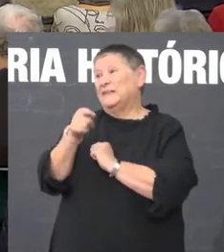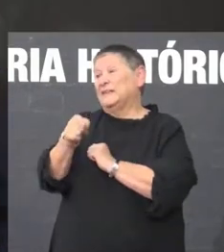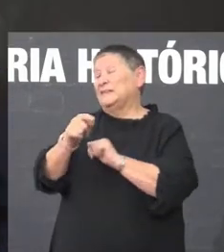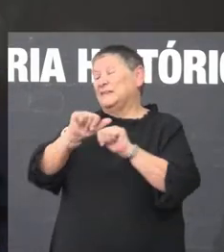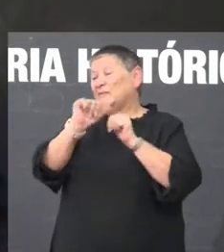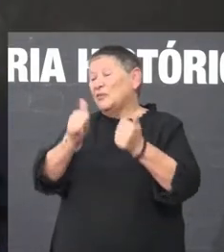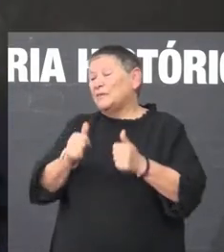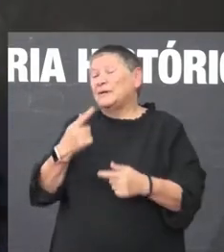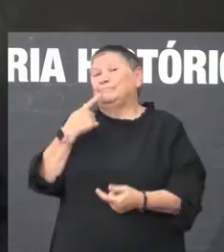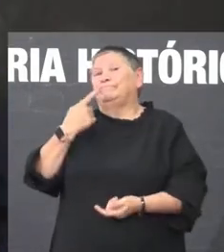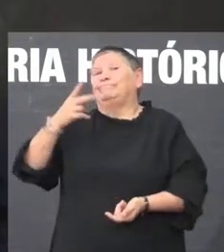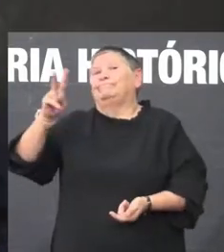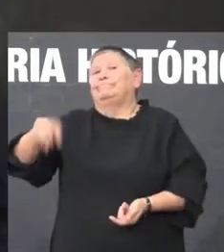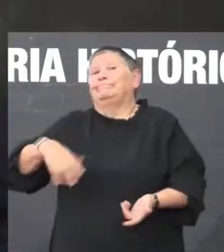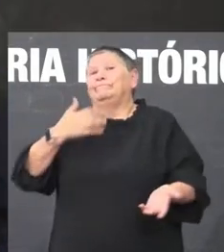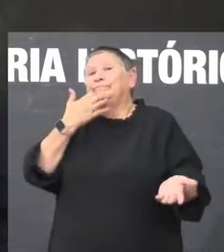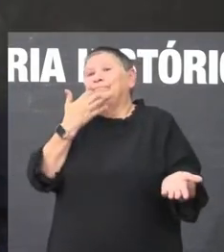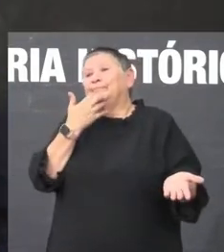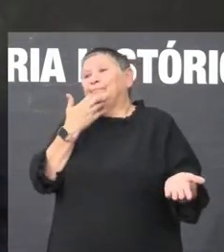es cierto, por ejemplo, que